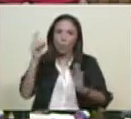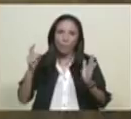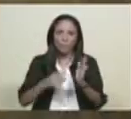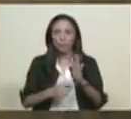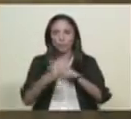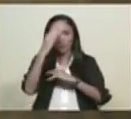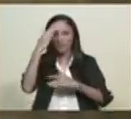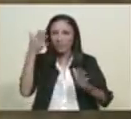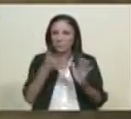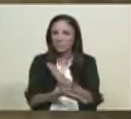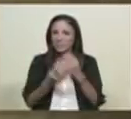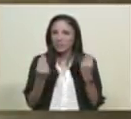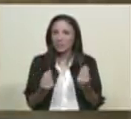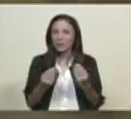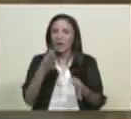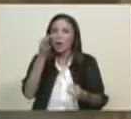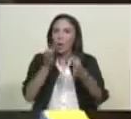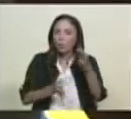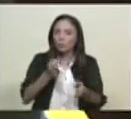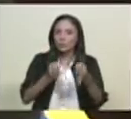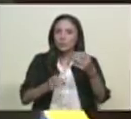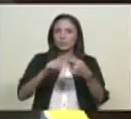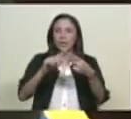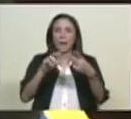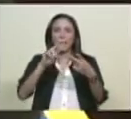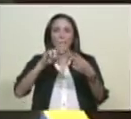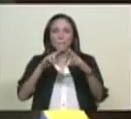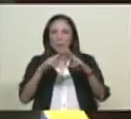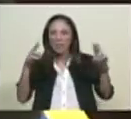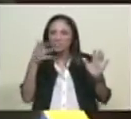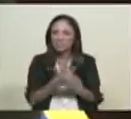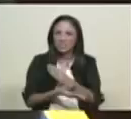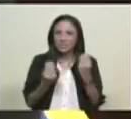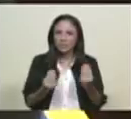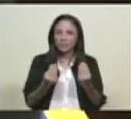de justicia, de paz, junto al pueblo.